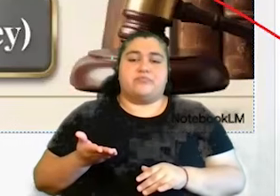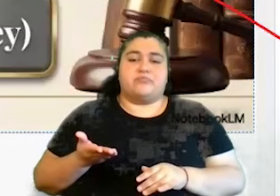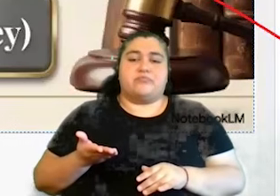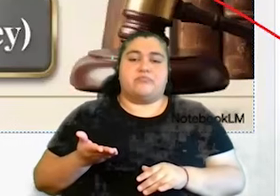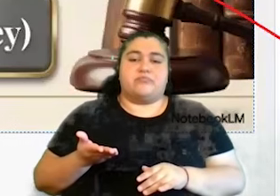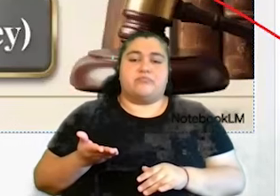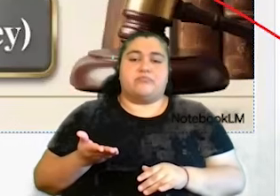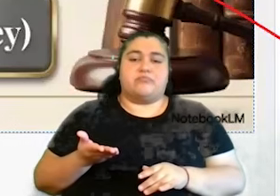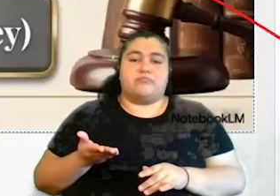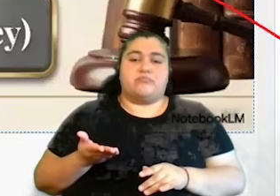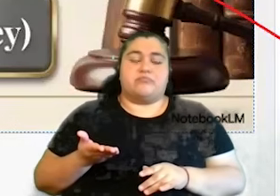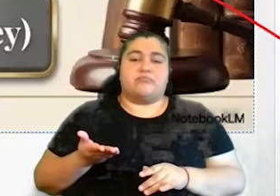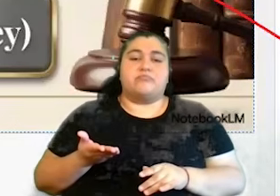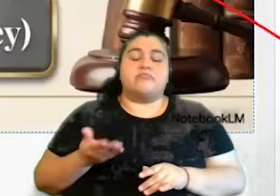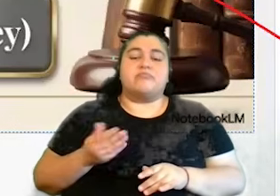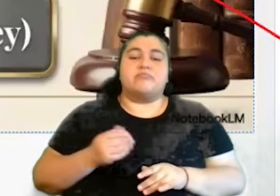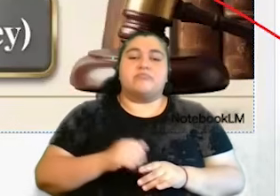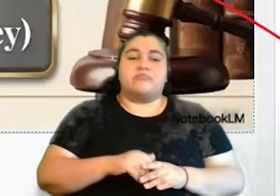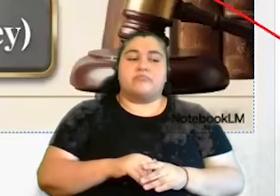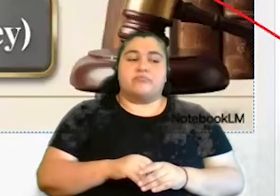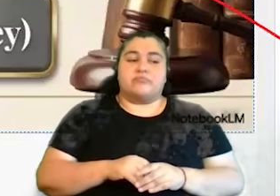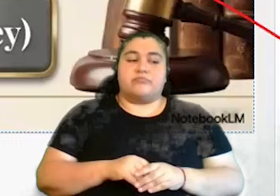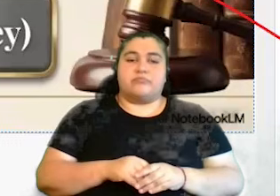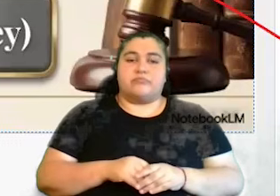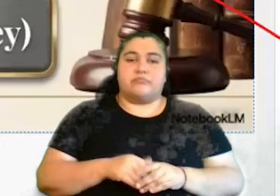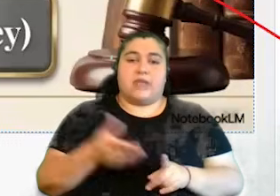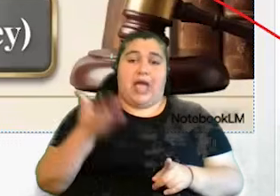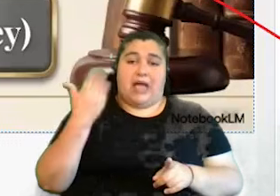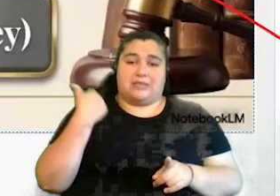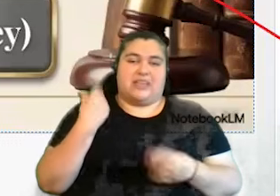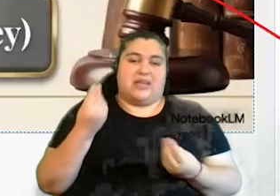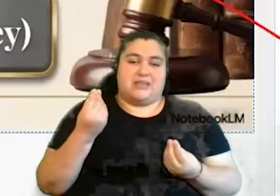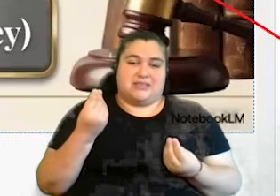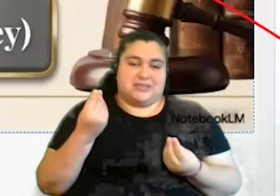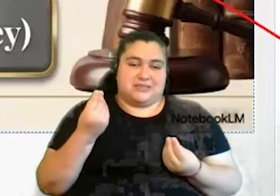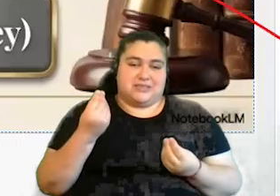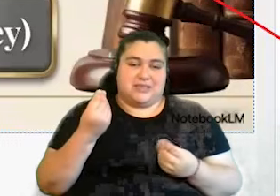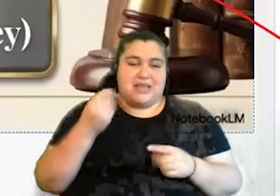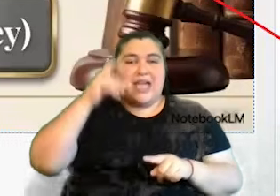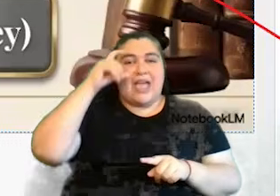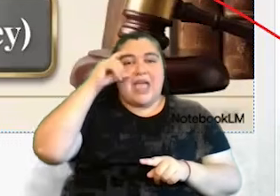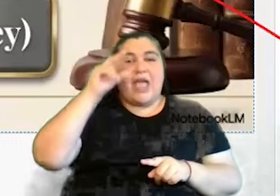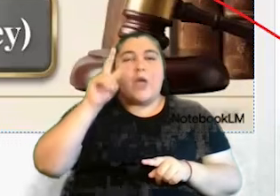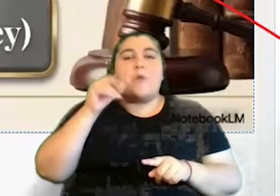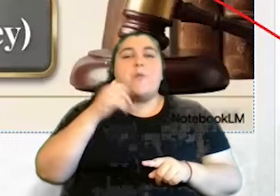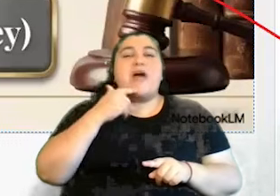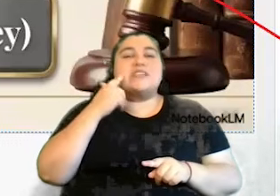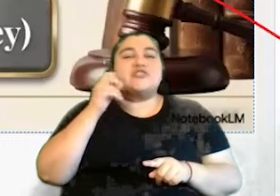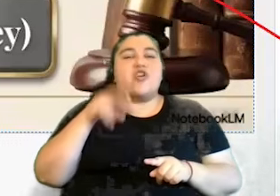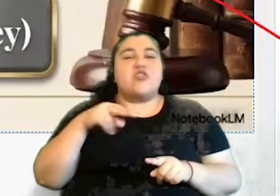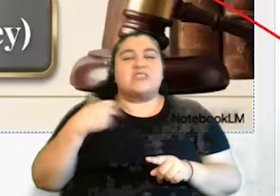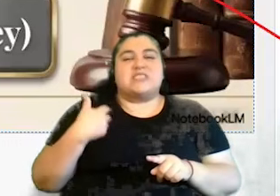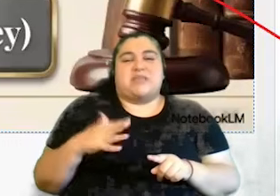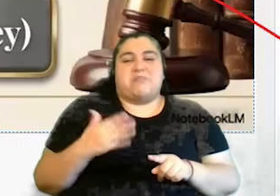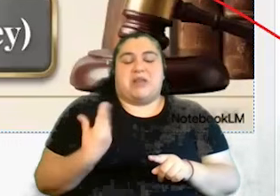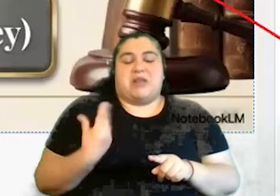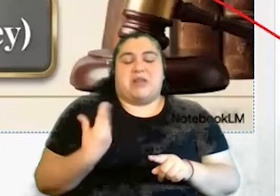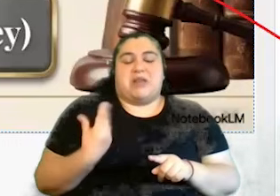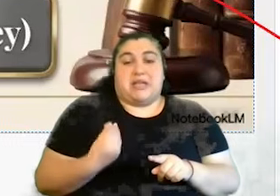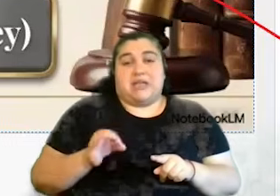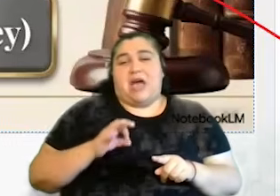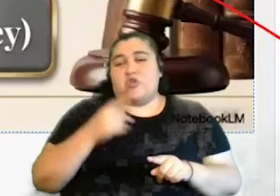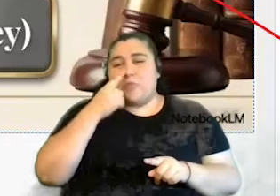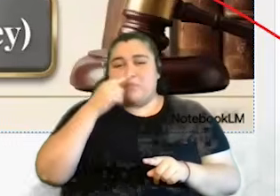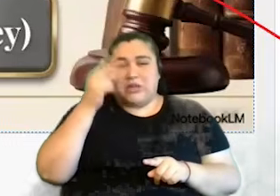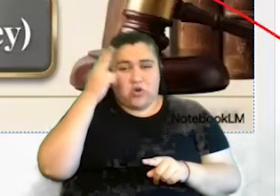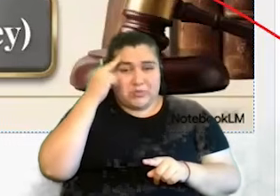que había cometido el delito de evasión simple de los recursos de la Seguridad Social en el año